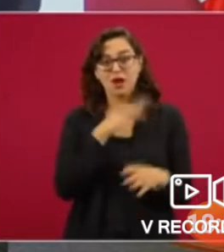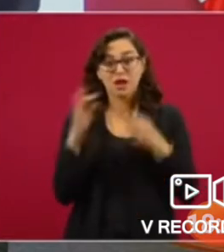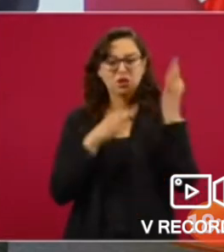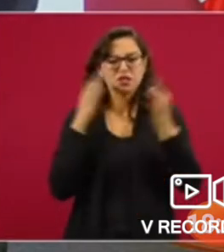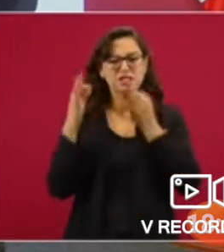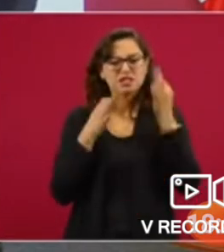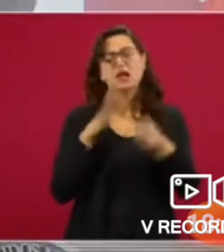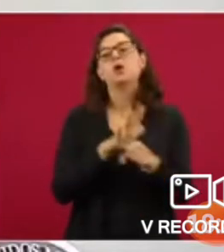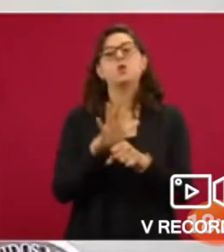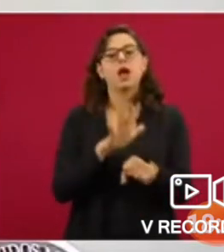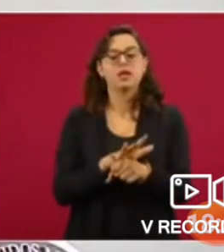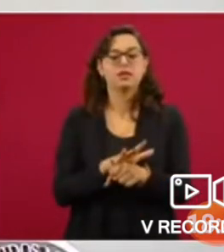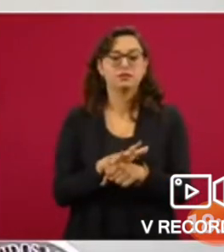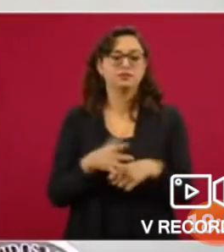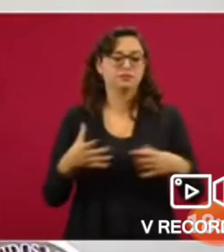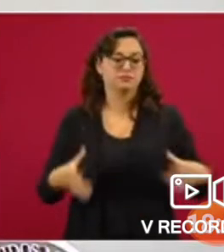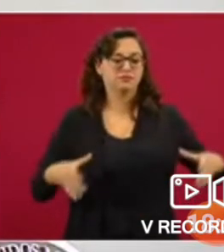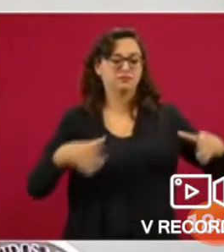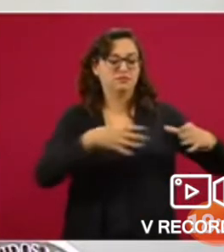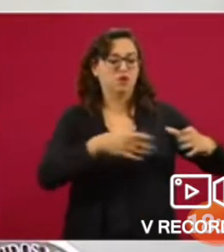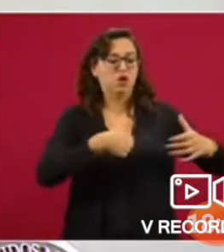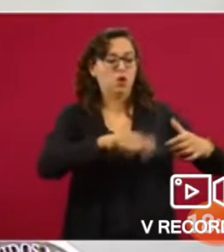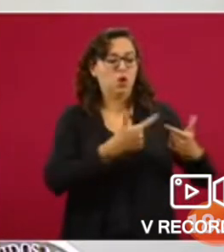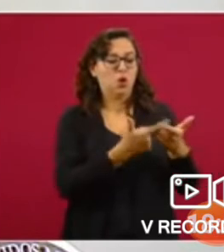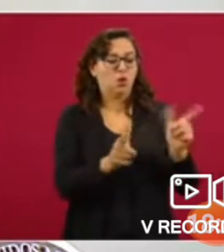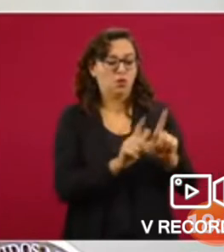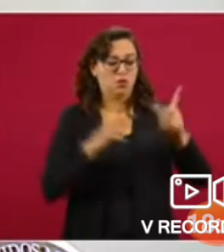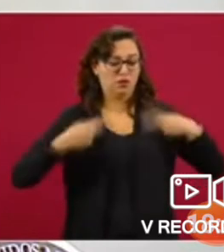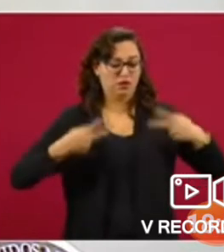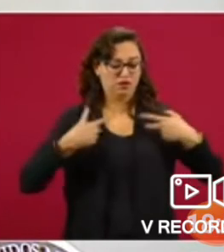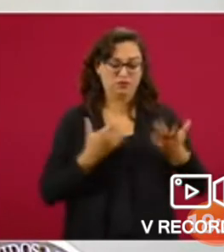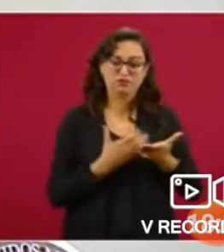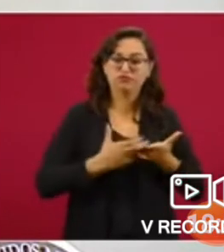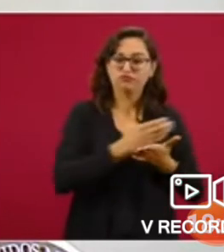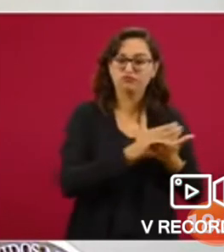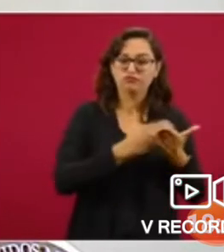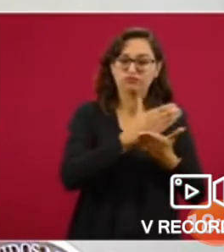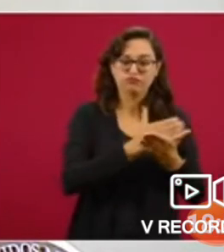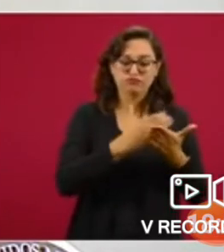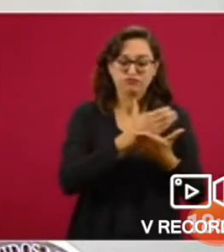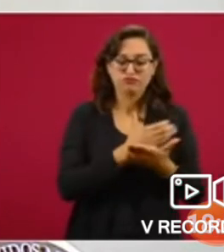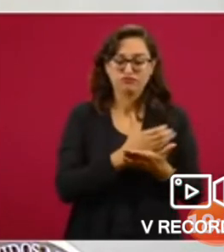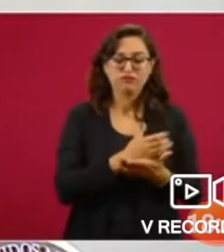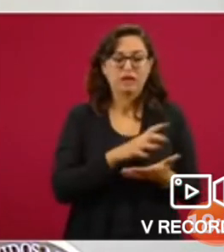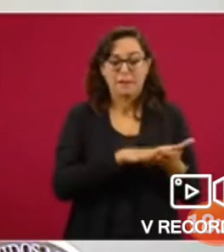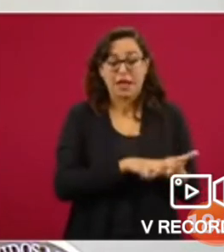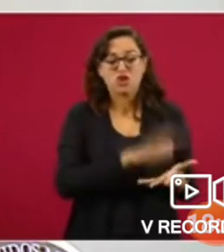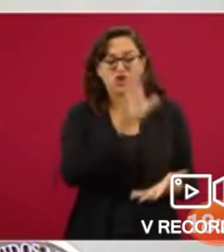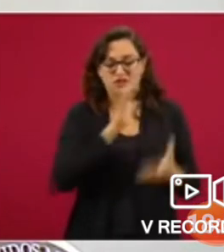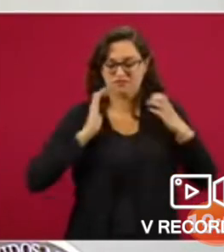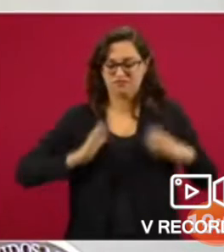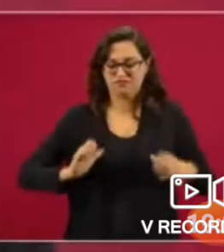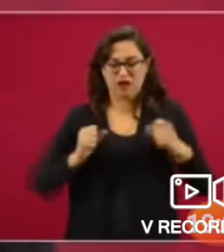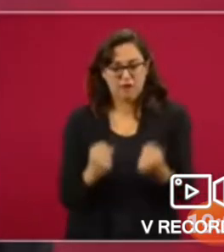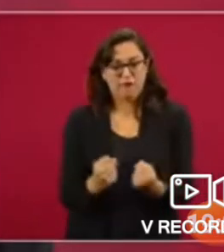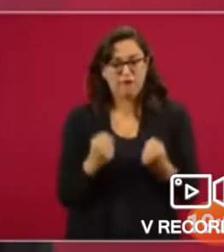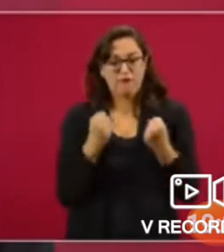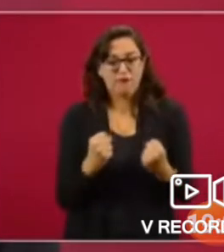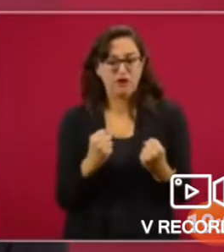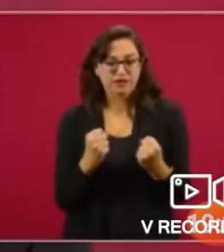que las personas que se recuperaron, muy probablemente la gran mayoría, desarrollaron inmunidad. Inmunidad es la